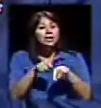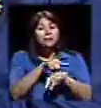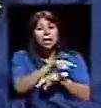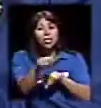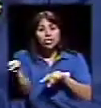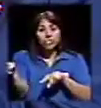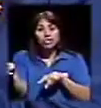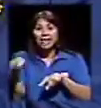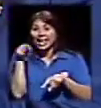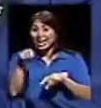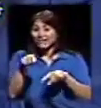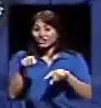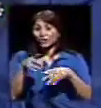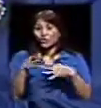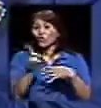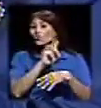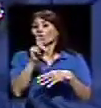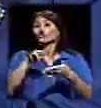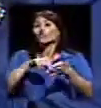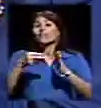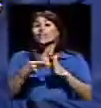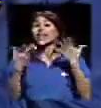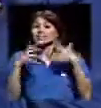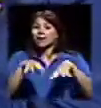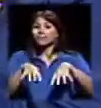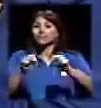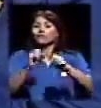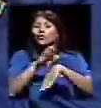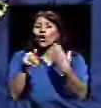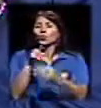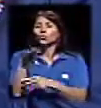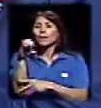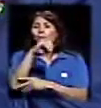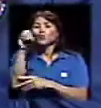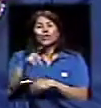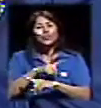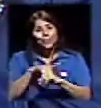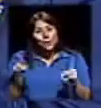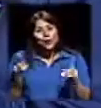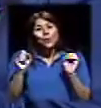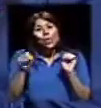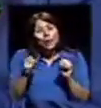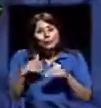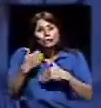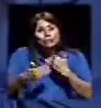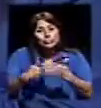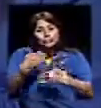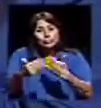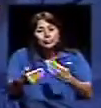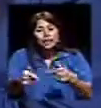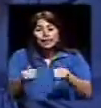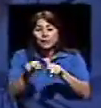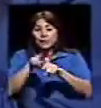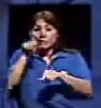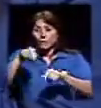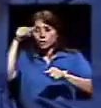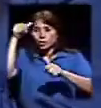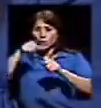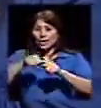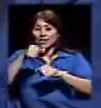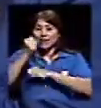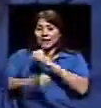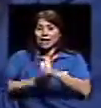que el Ministerio de Hacienda ha estado trabajando en ello. Sí, también recordar que en el año 2008 y 2009